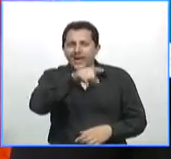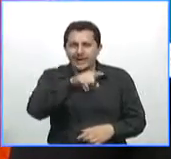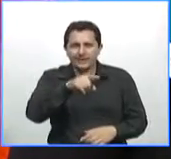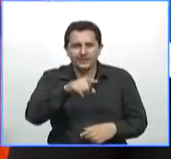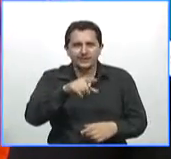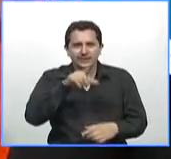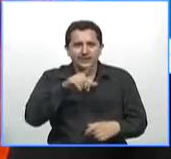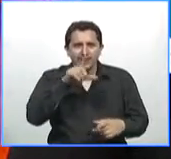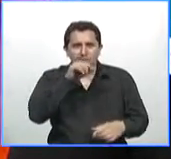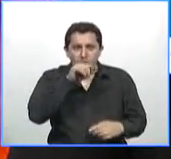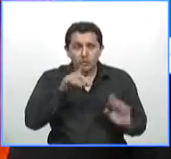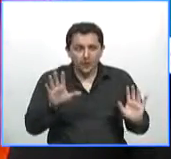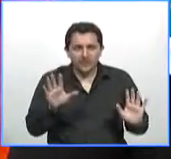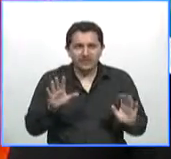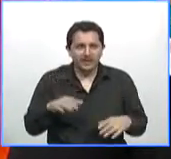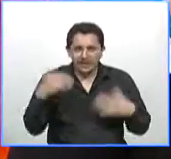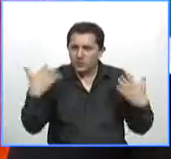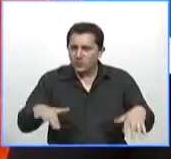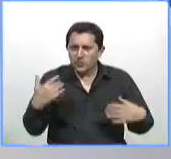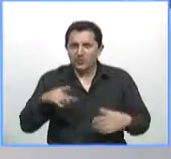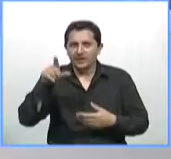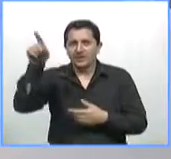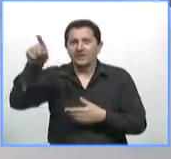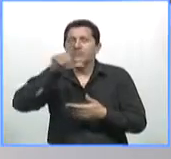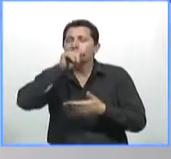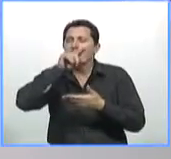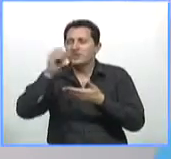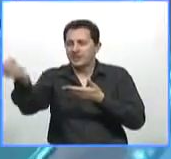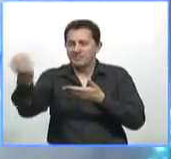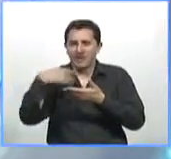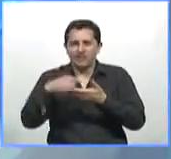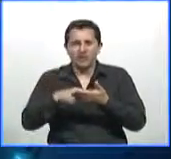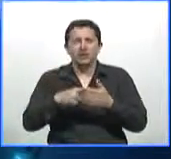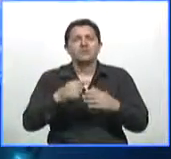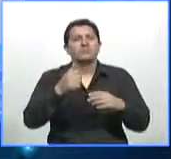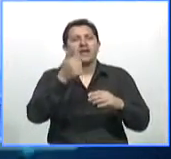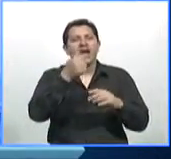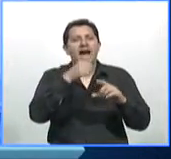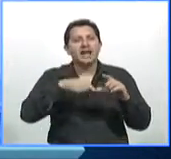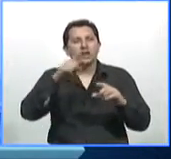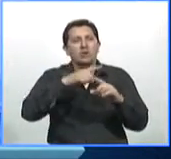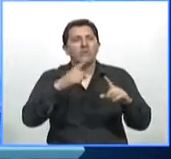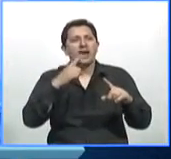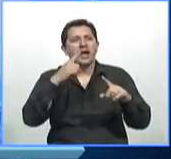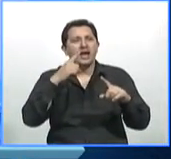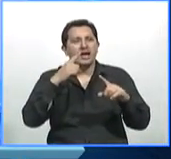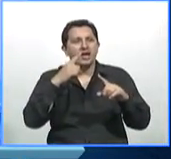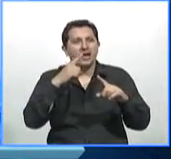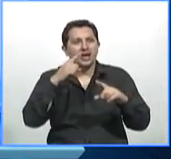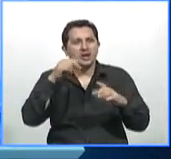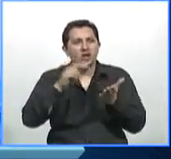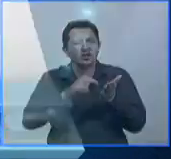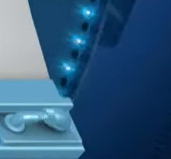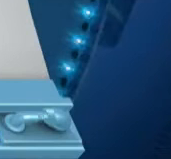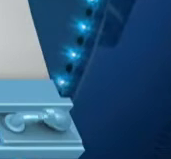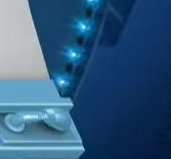una colección. No para, acá. Viene de todos sí, lados. Nos escribió Donda nuestro Twitter, @XTVNoticias, con el hashtag Noticias por la Noche. ¿Qué dijo